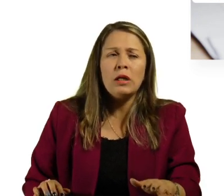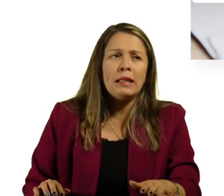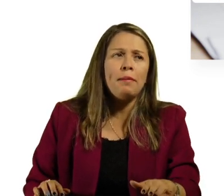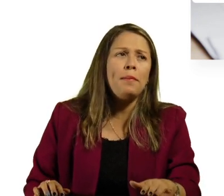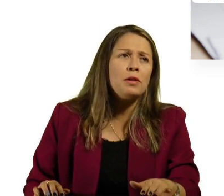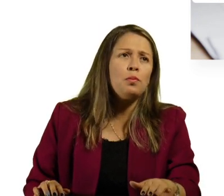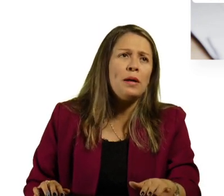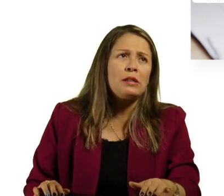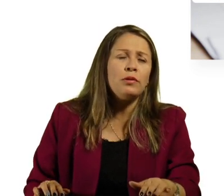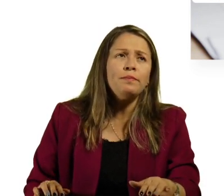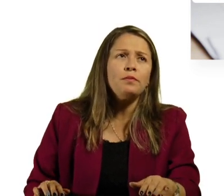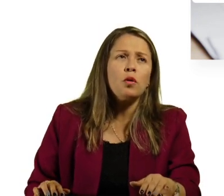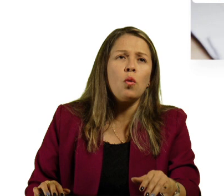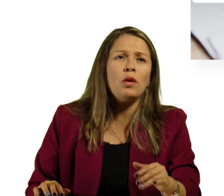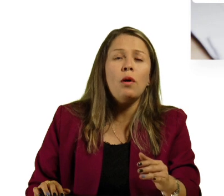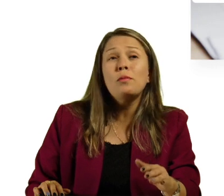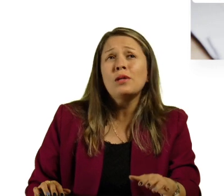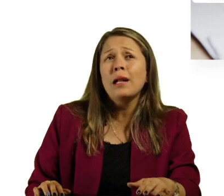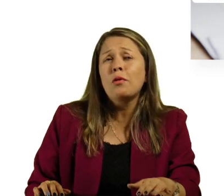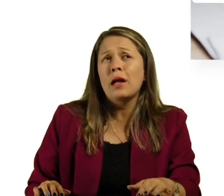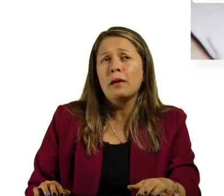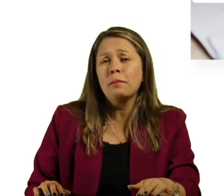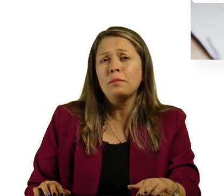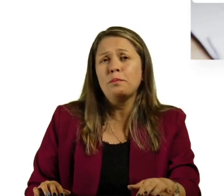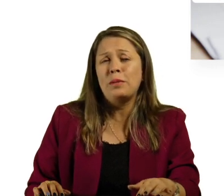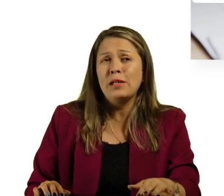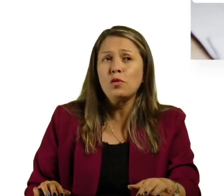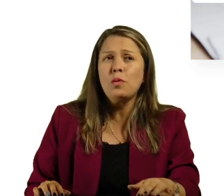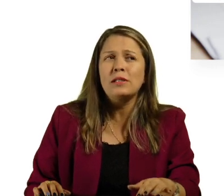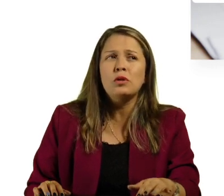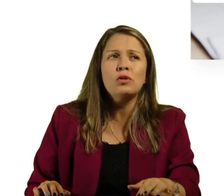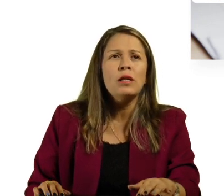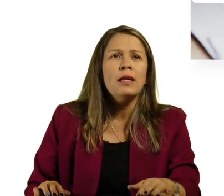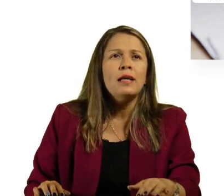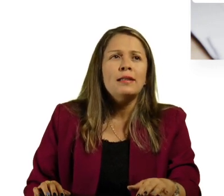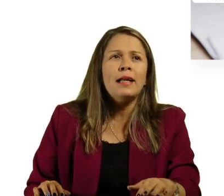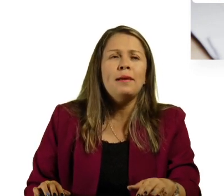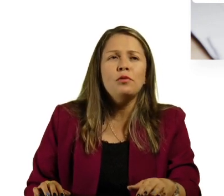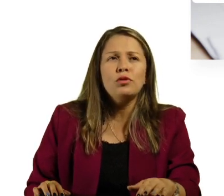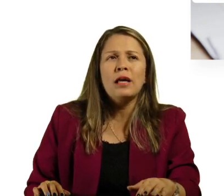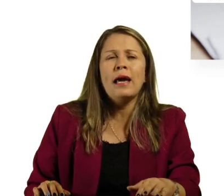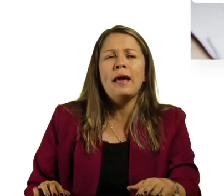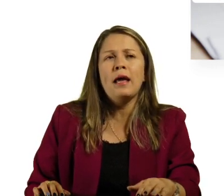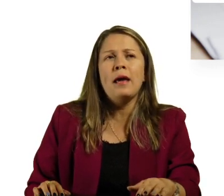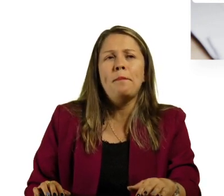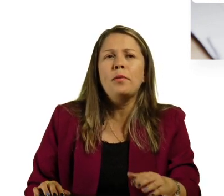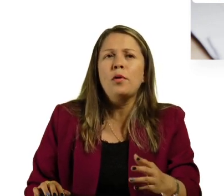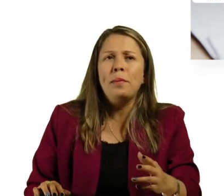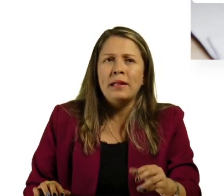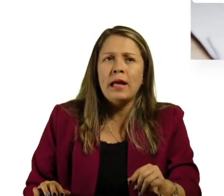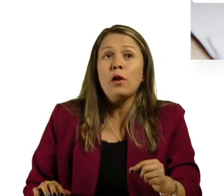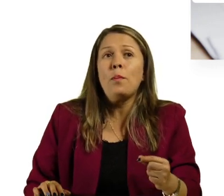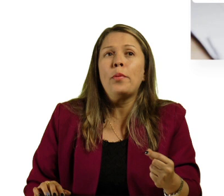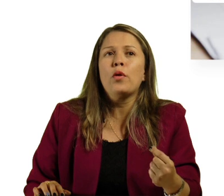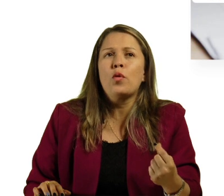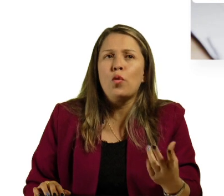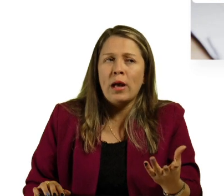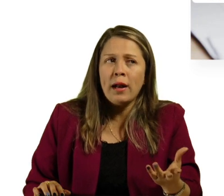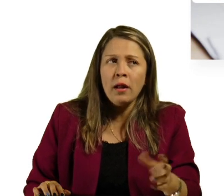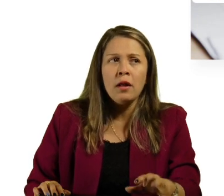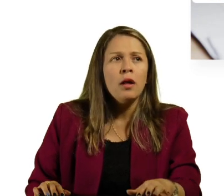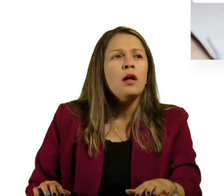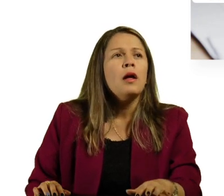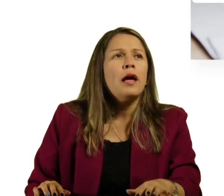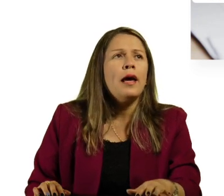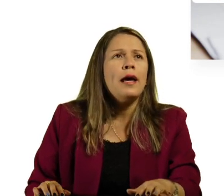Continuando con el tema de presupuesto, cuando vamos a elaborar presupuestos, tenemos que propender o